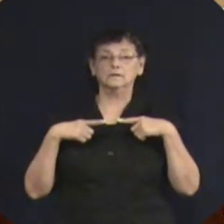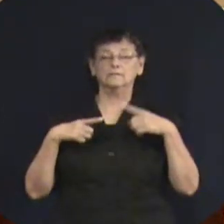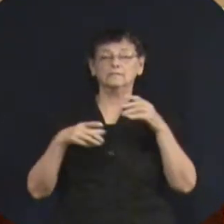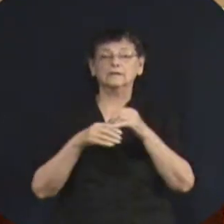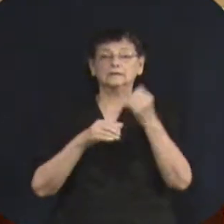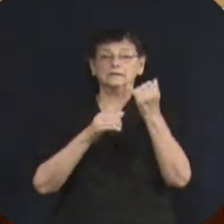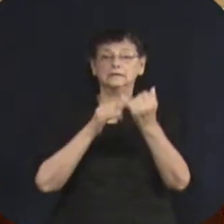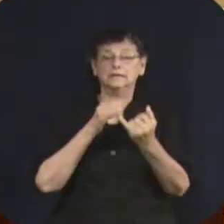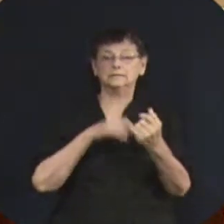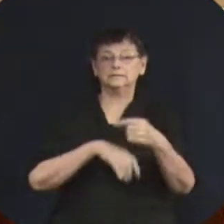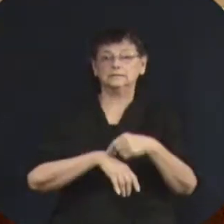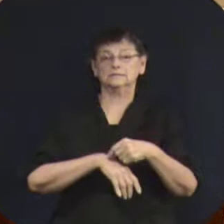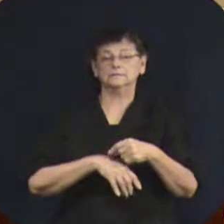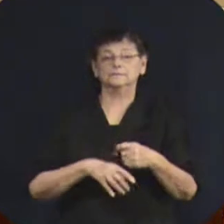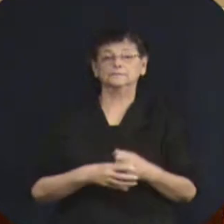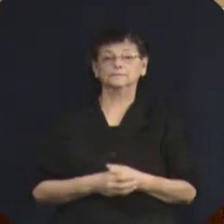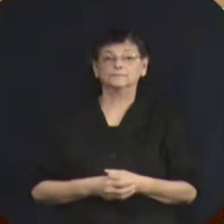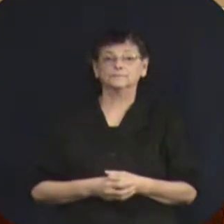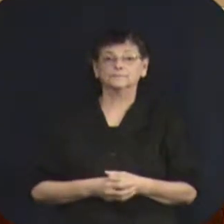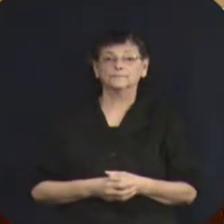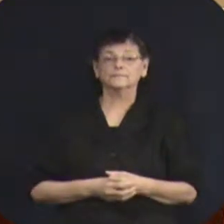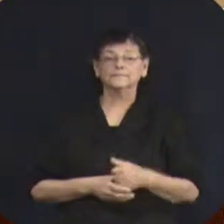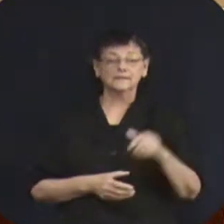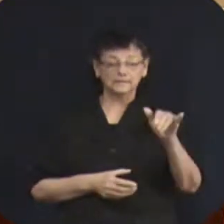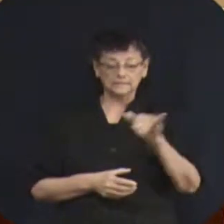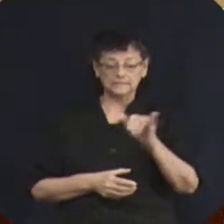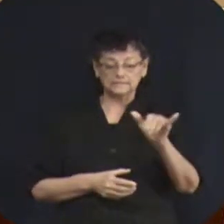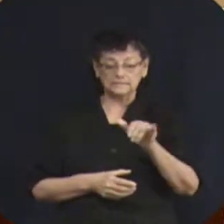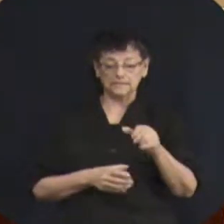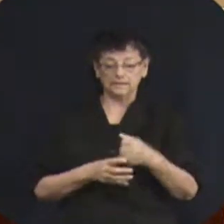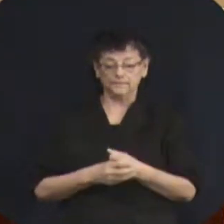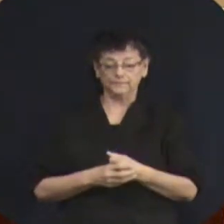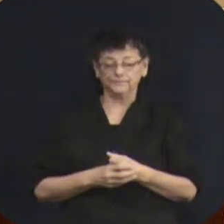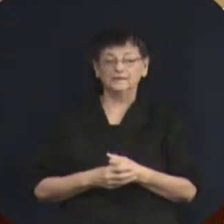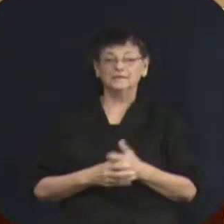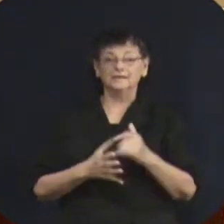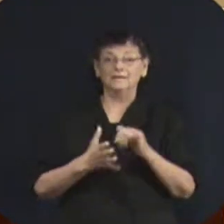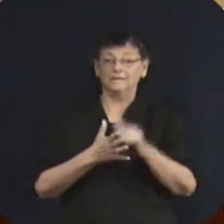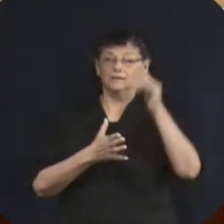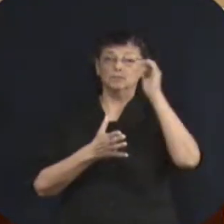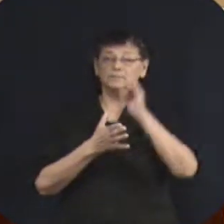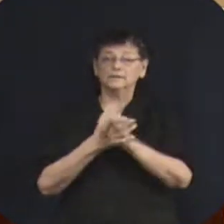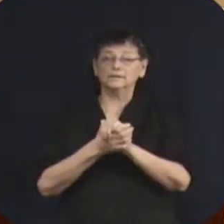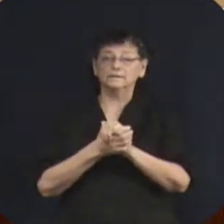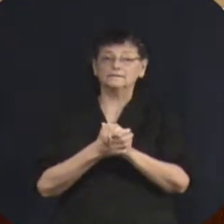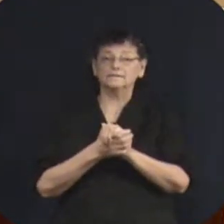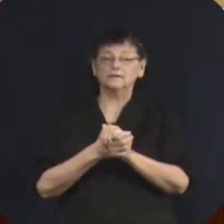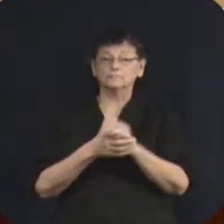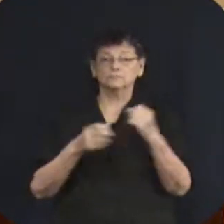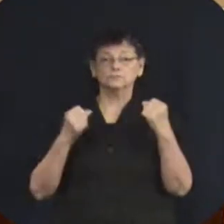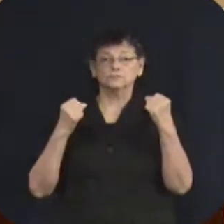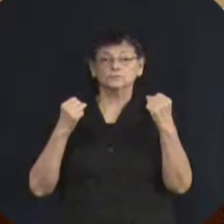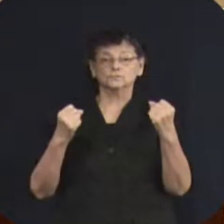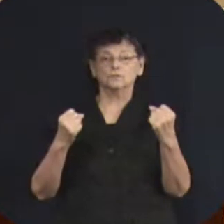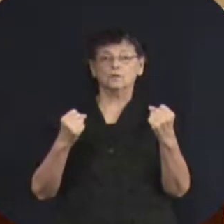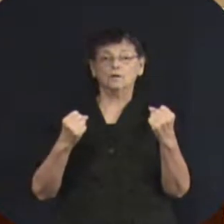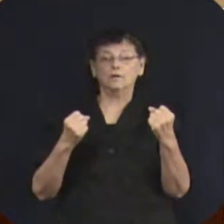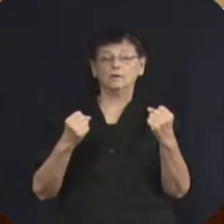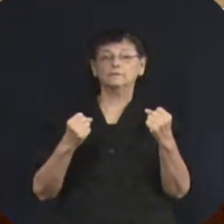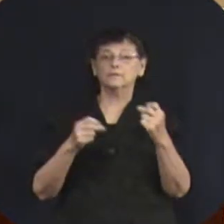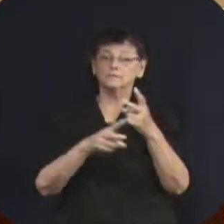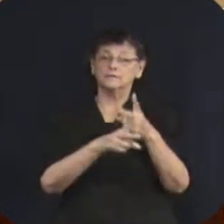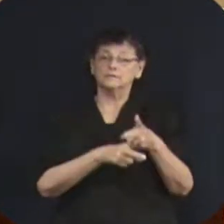los últimos tiempos. Así pues, el que cree estar firme,